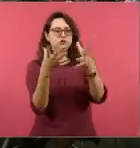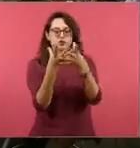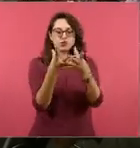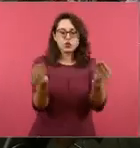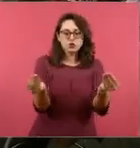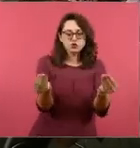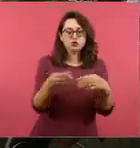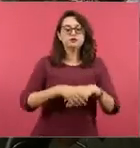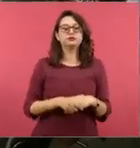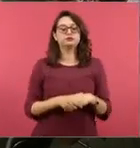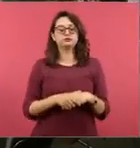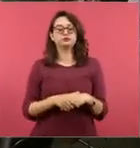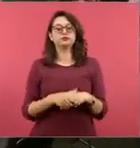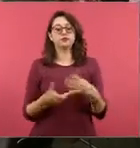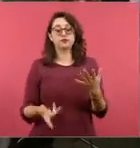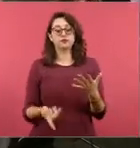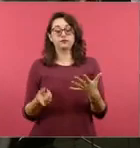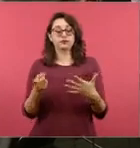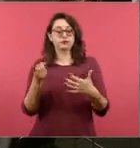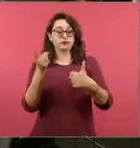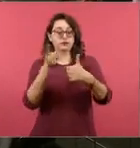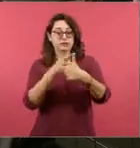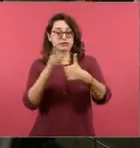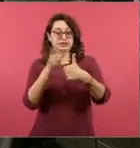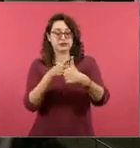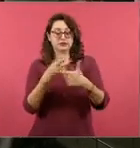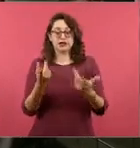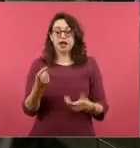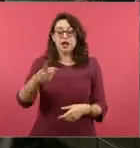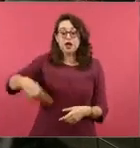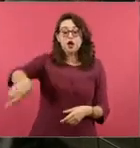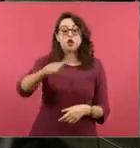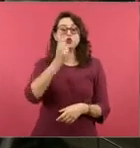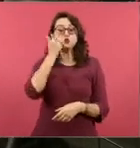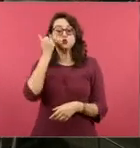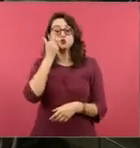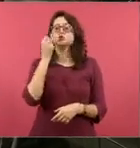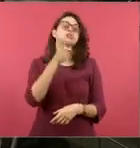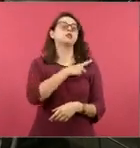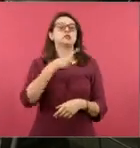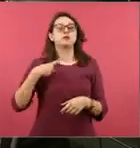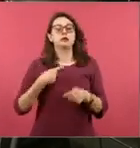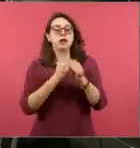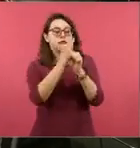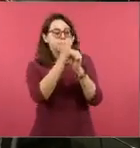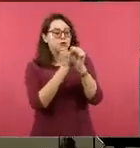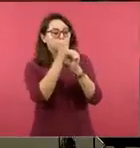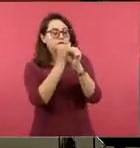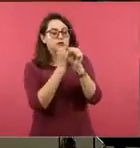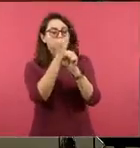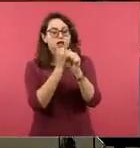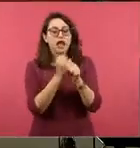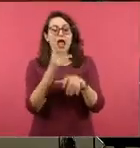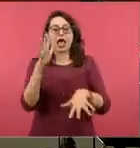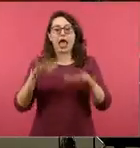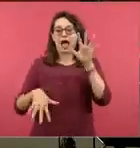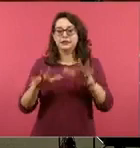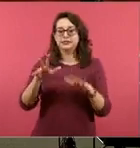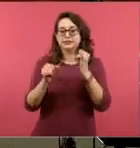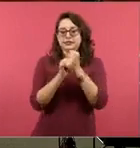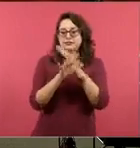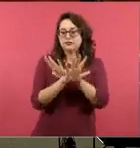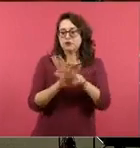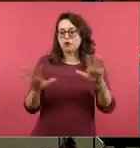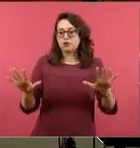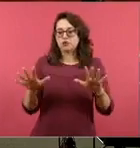6 le pusimos la nota localizar información, ya que a veces es muy difícil tener acceso a esta información. Si bien nos dijo Alberto que la mayoría